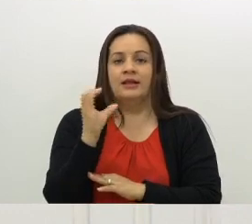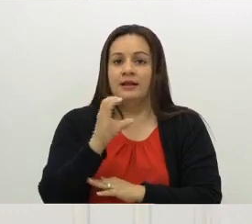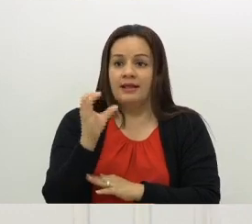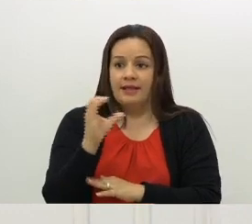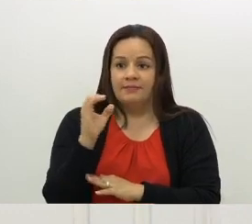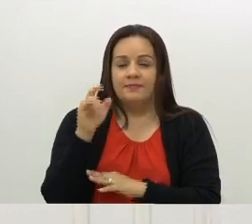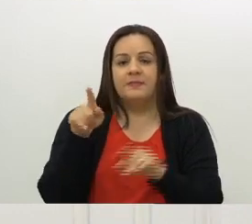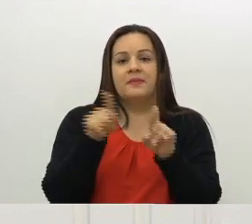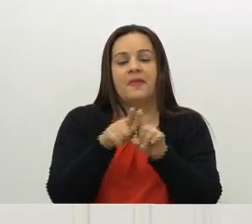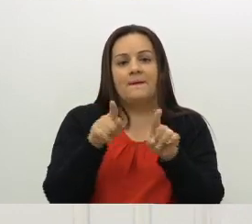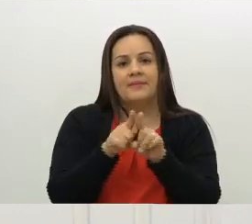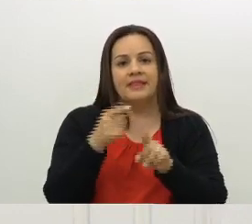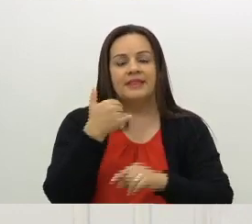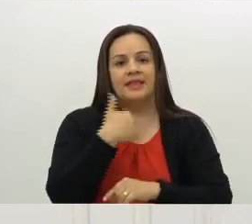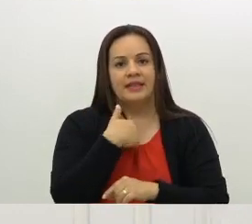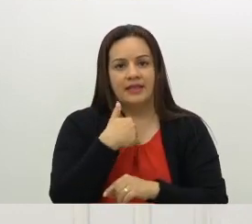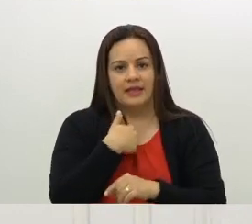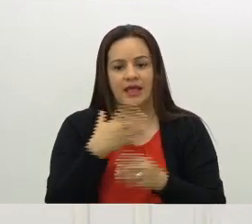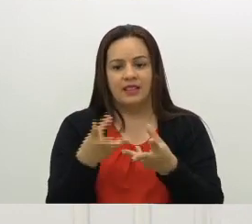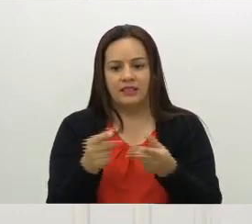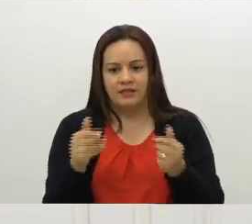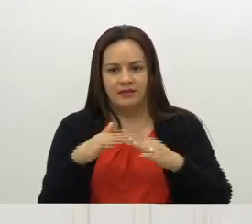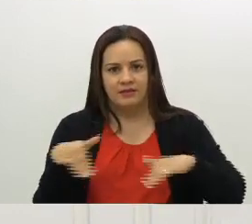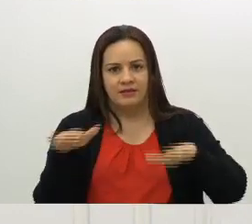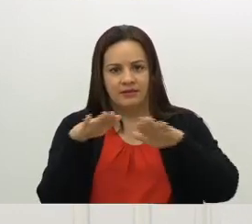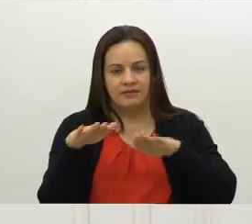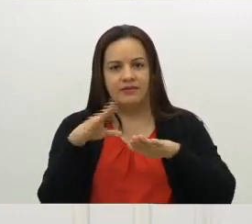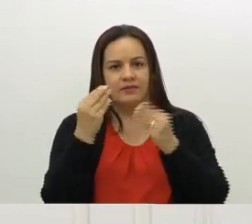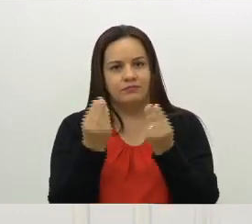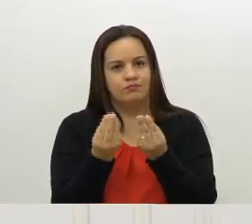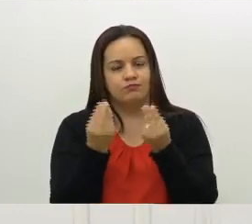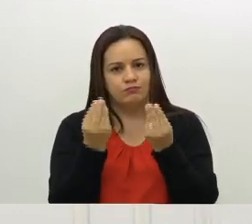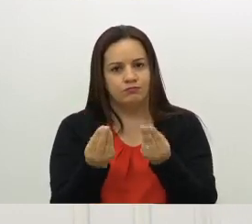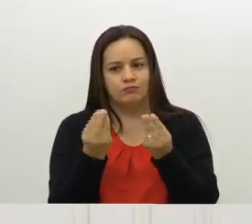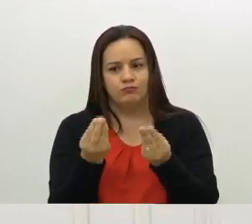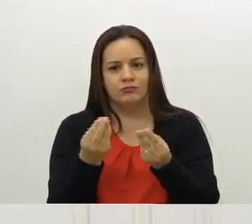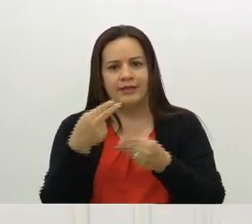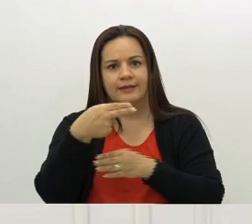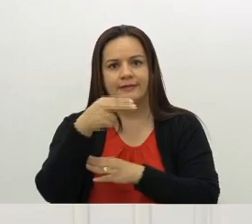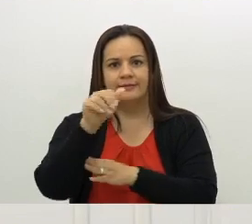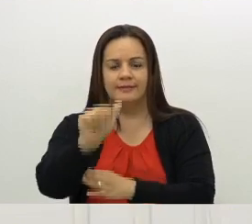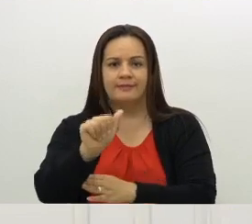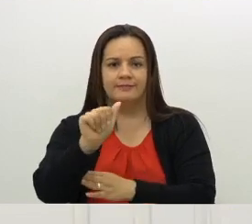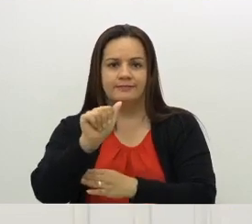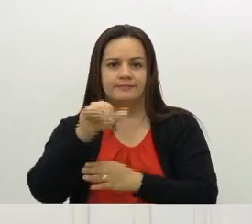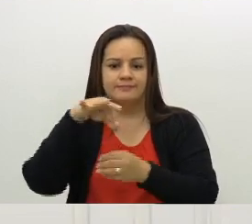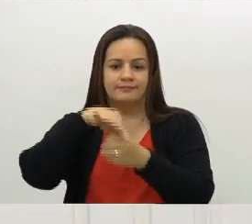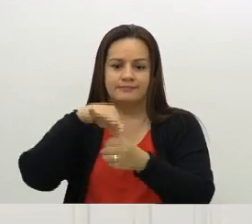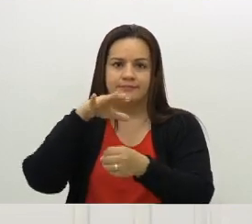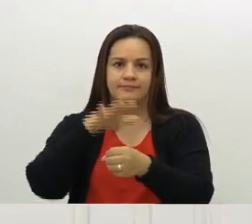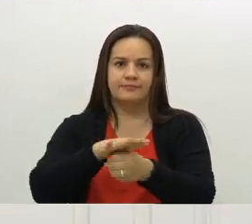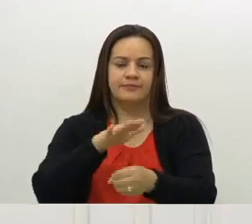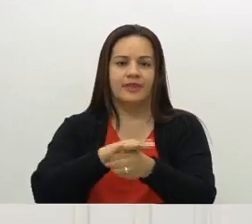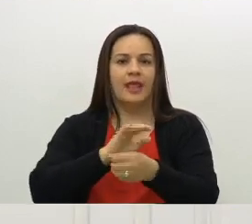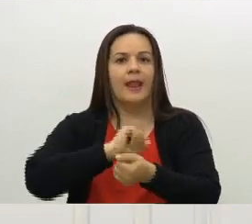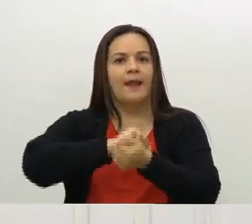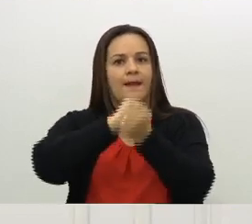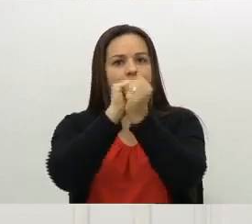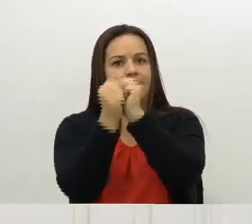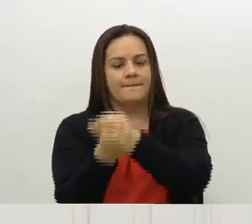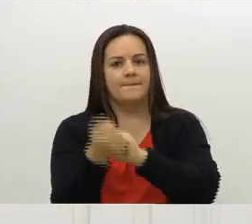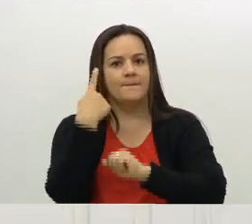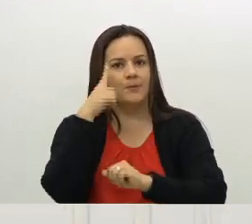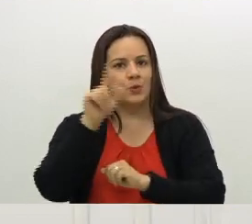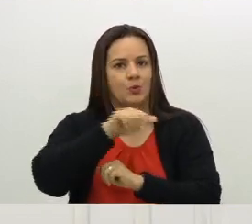tenía una serie de tierras o bastantes hectáreas sembradas, las cambió por